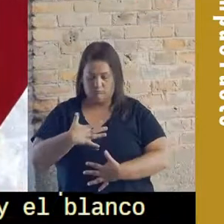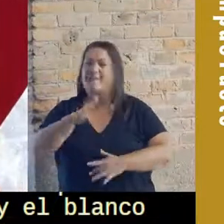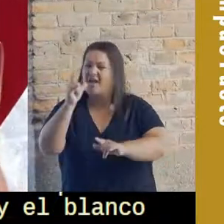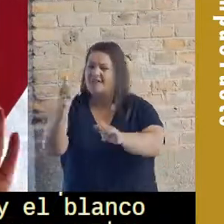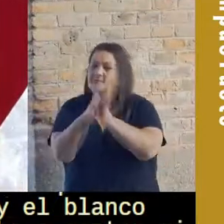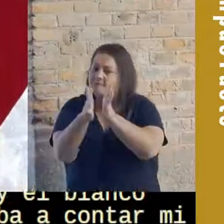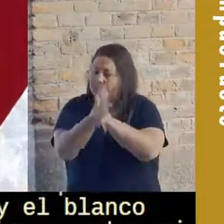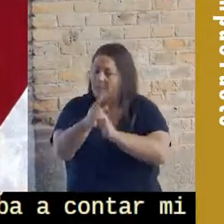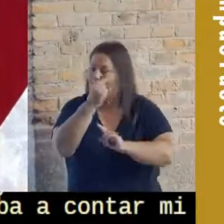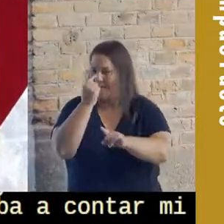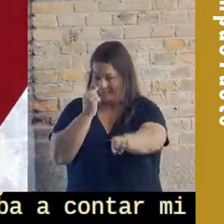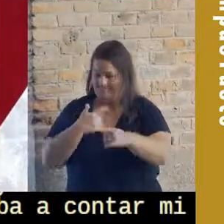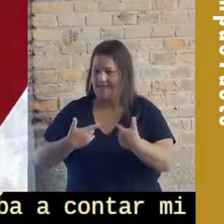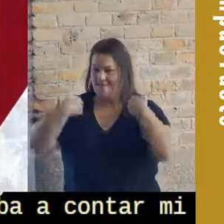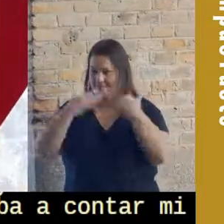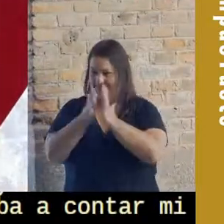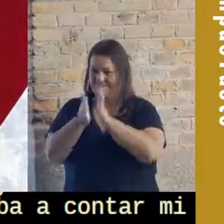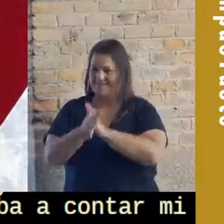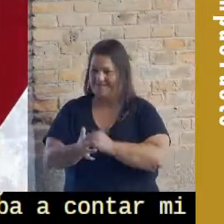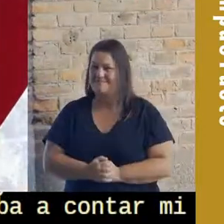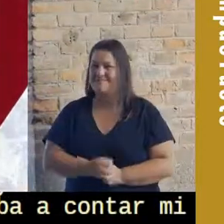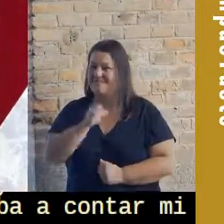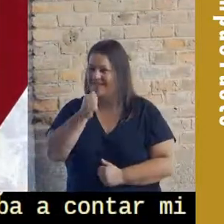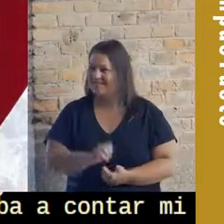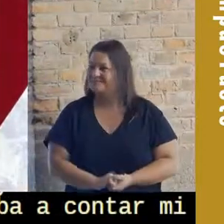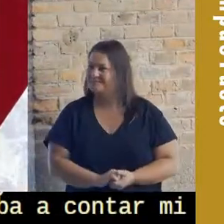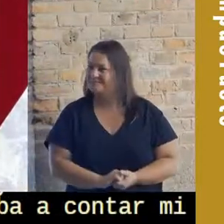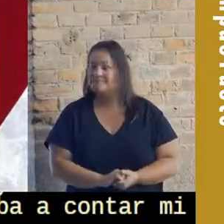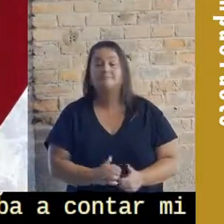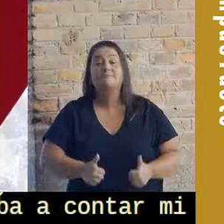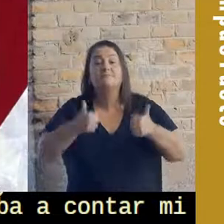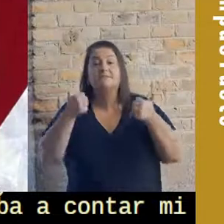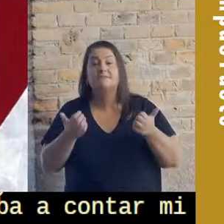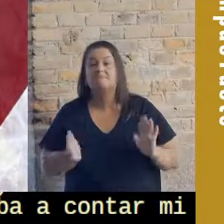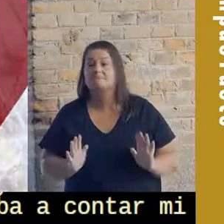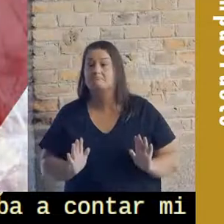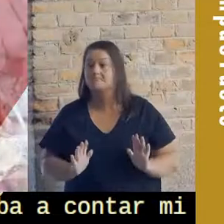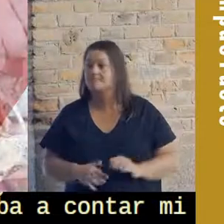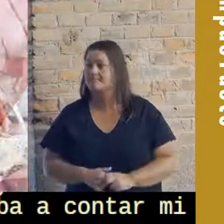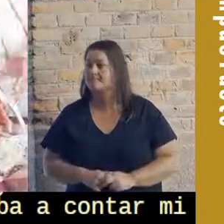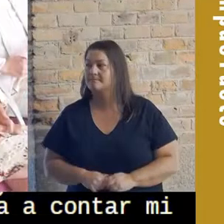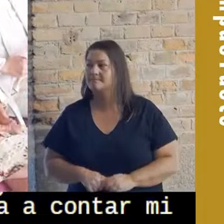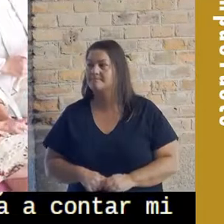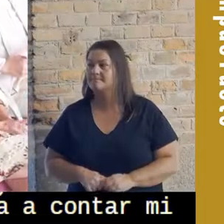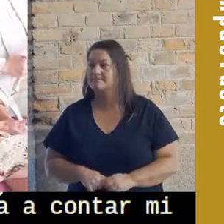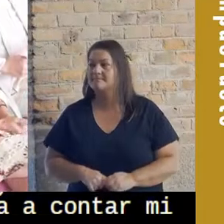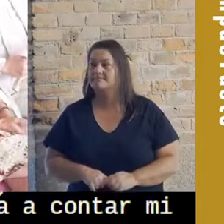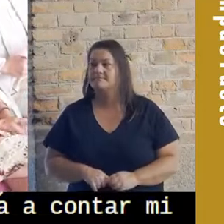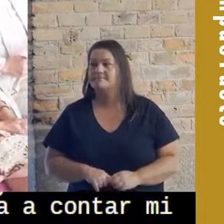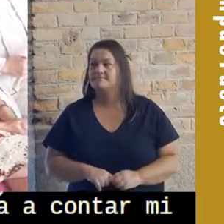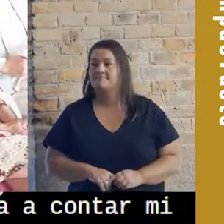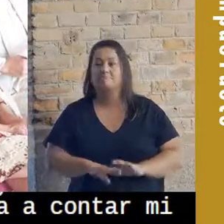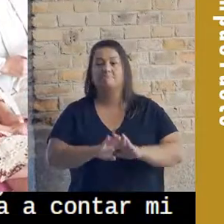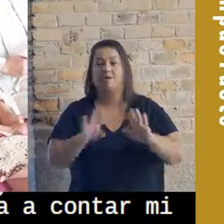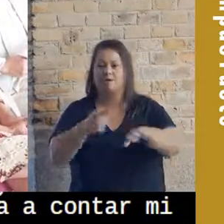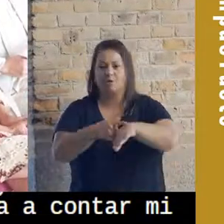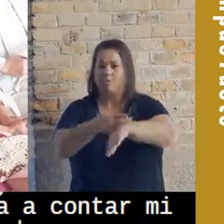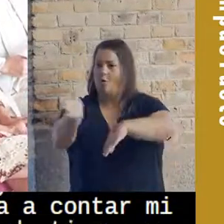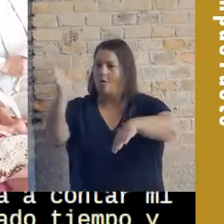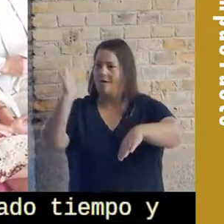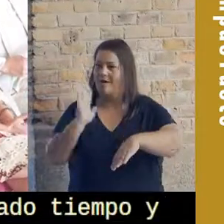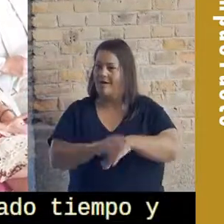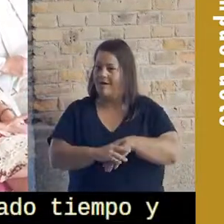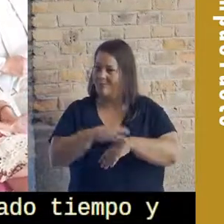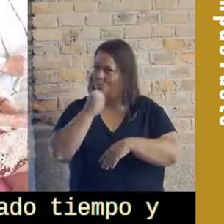va a contar mi compañera vale nada más cositas Mira me ha sobrado tiempo y